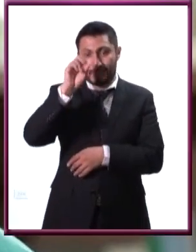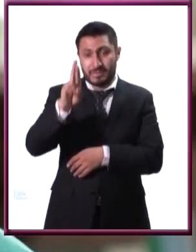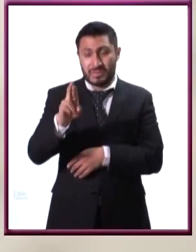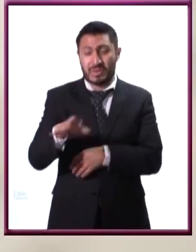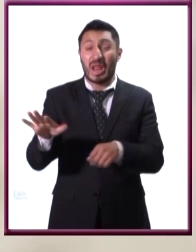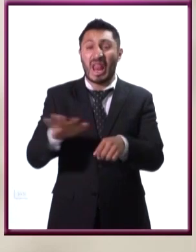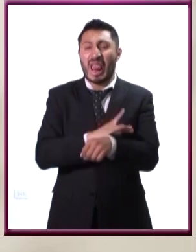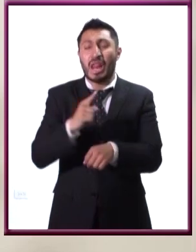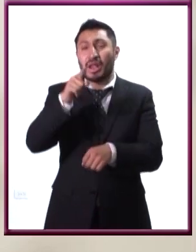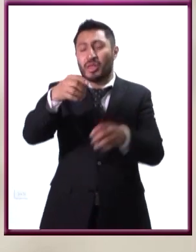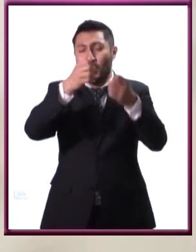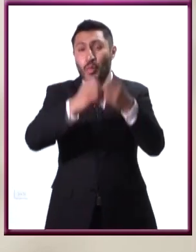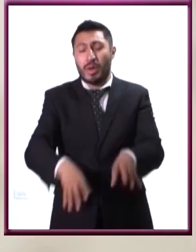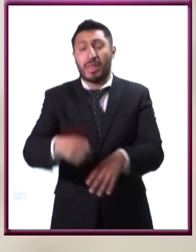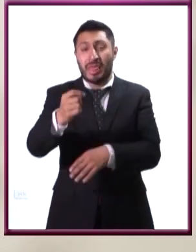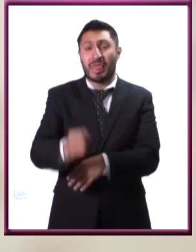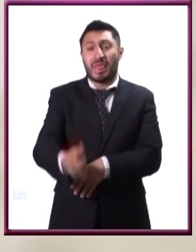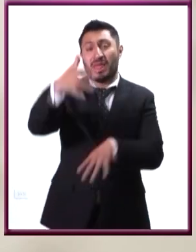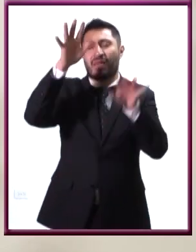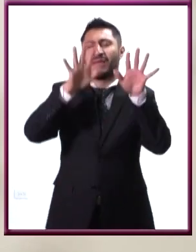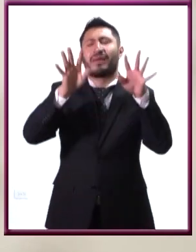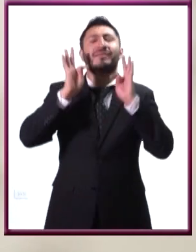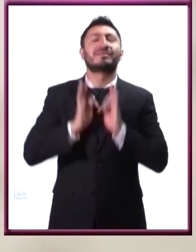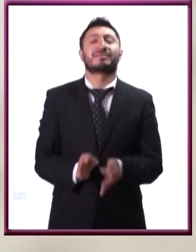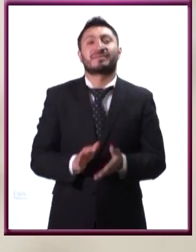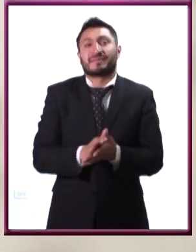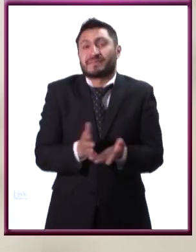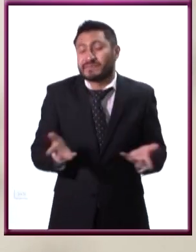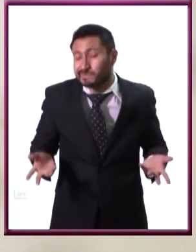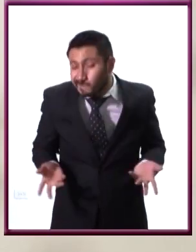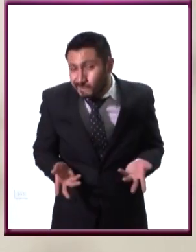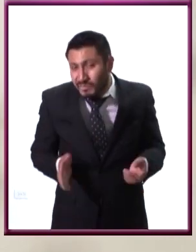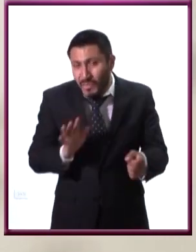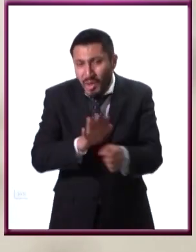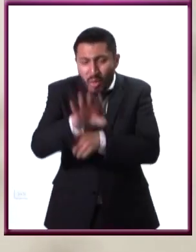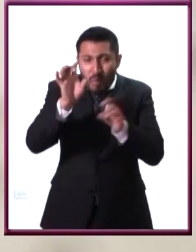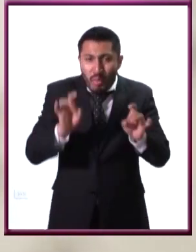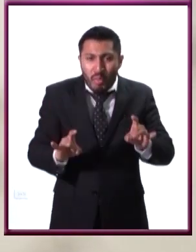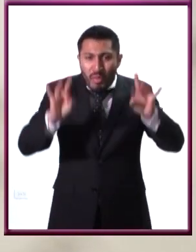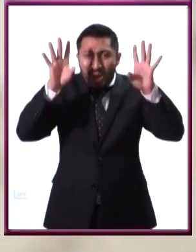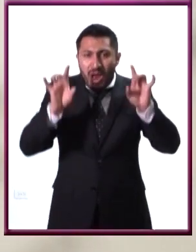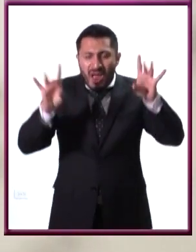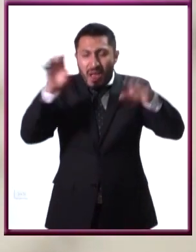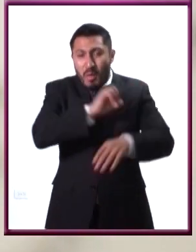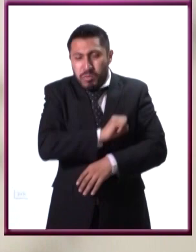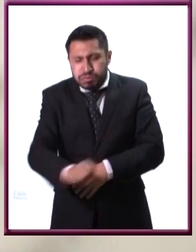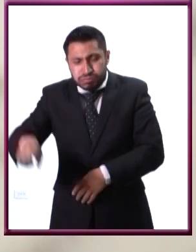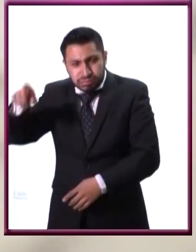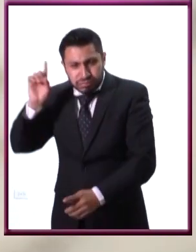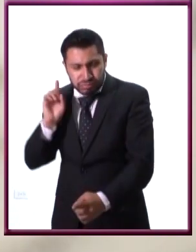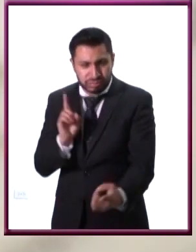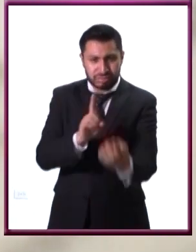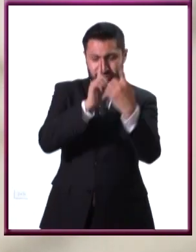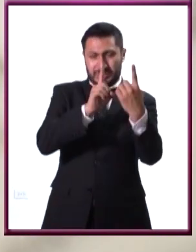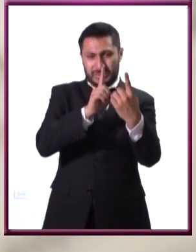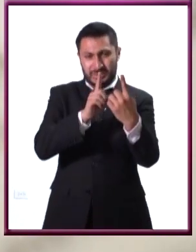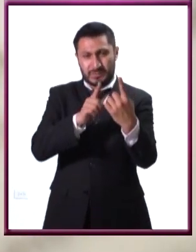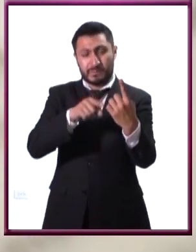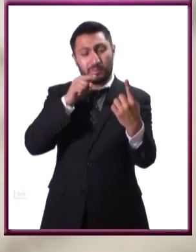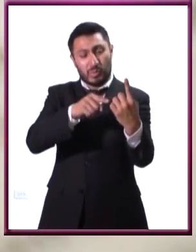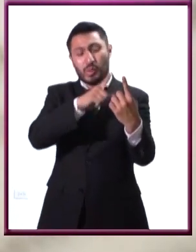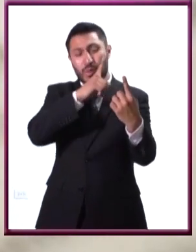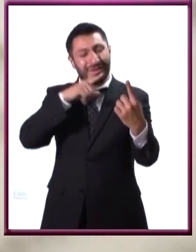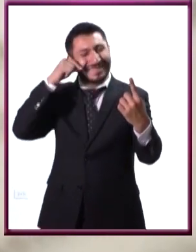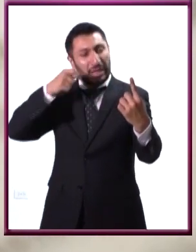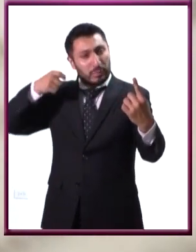Altazor, ¿por qué perdiste tu primera serenidad? ¿Qué ángel malo se paró en la puerta de tu sonrisa con la espada